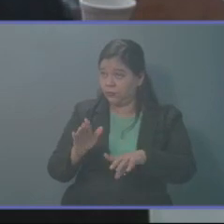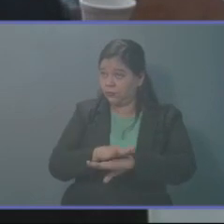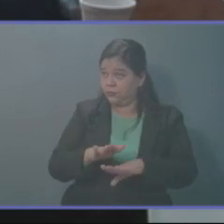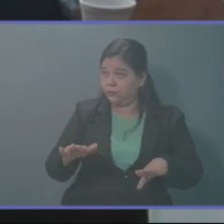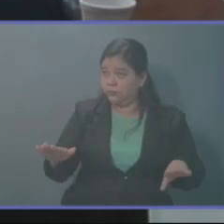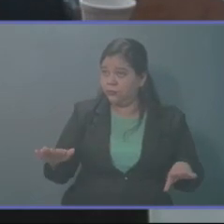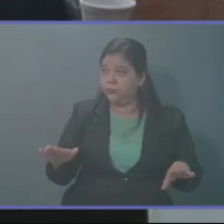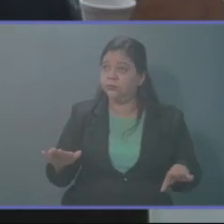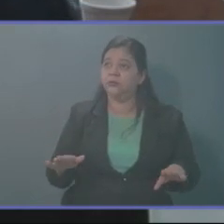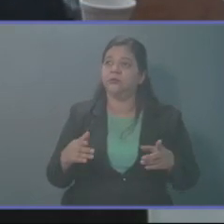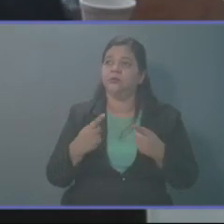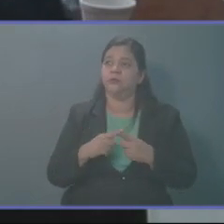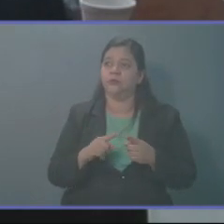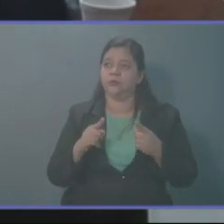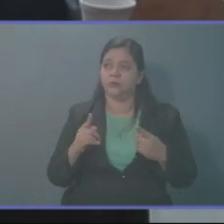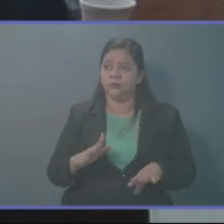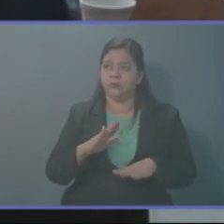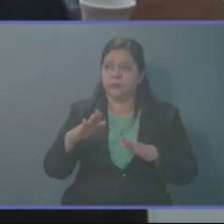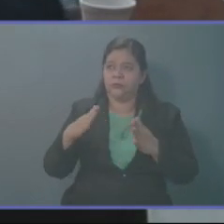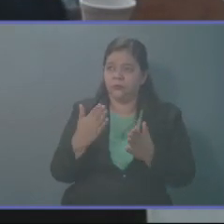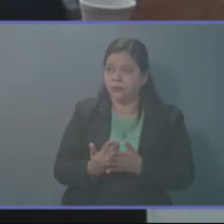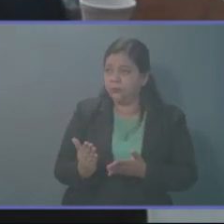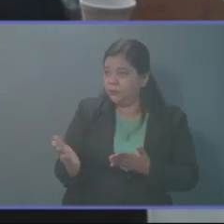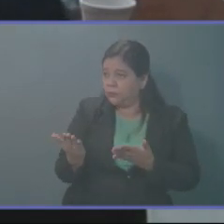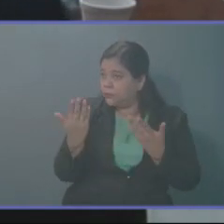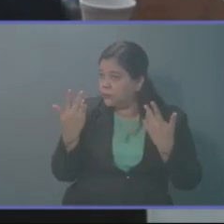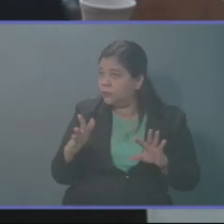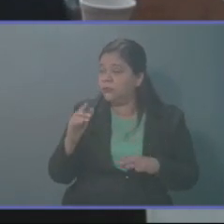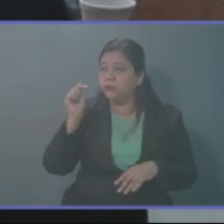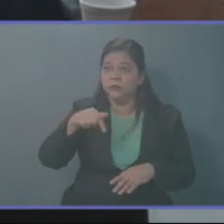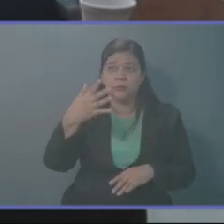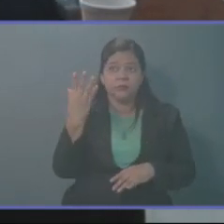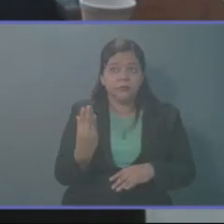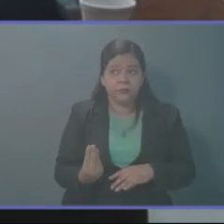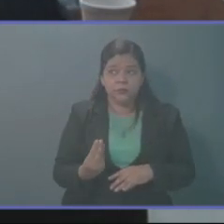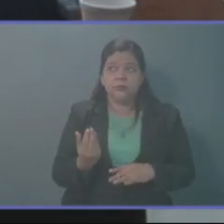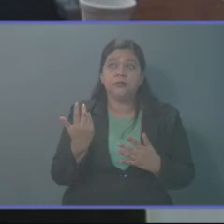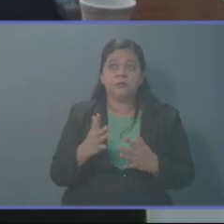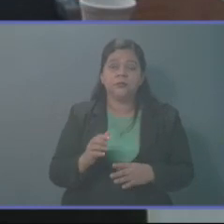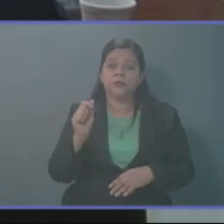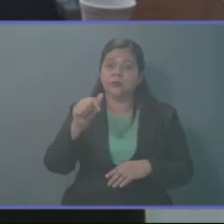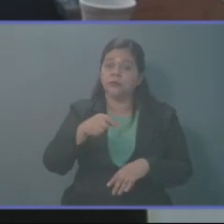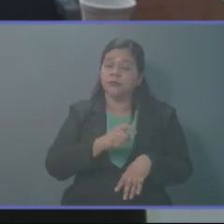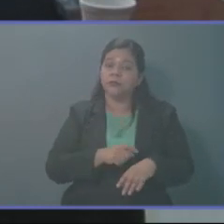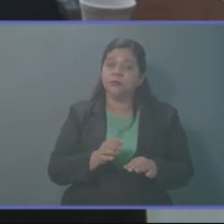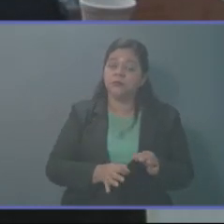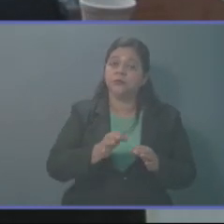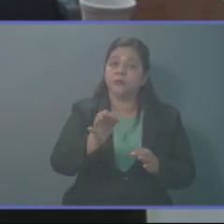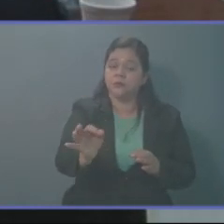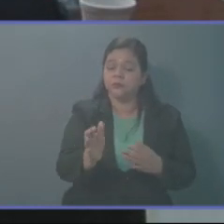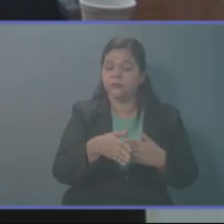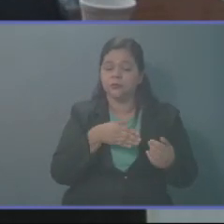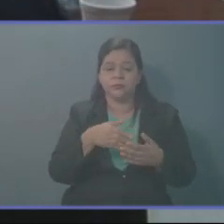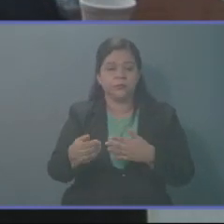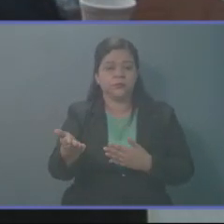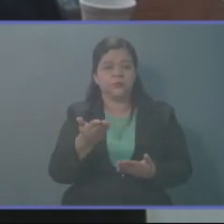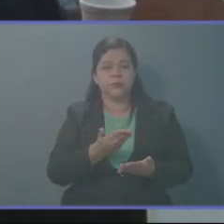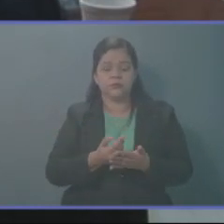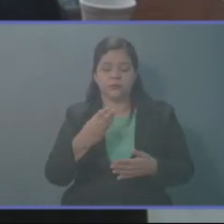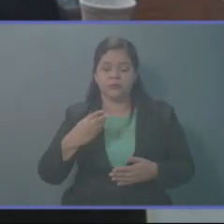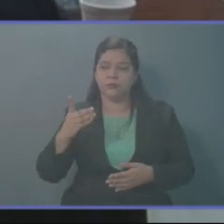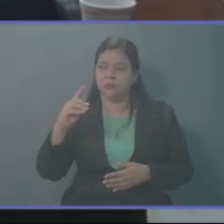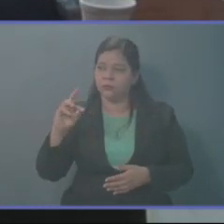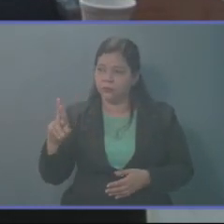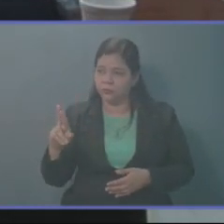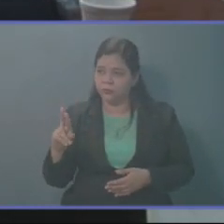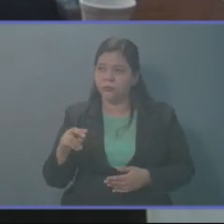es prácticamente ya en estos días, y hay que dar esta prórroga independientemente de la propuesta del doctor, según pues aquí